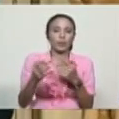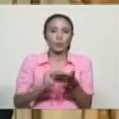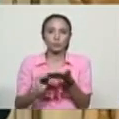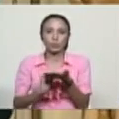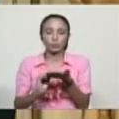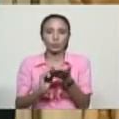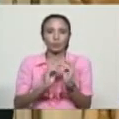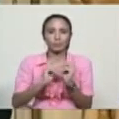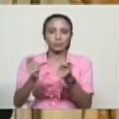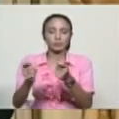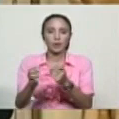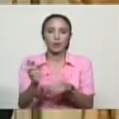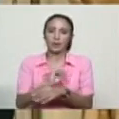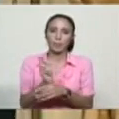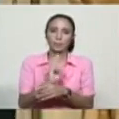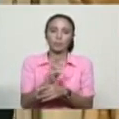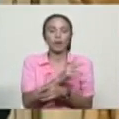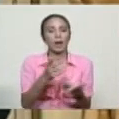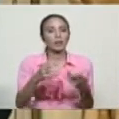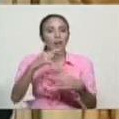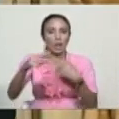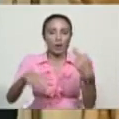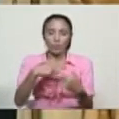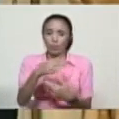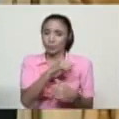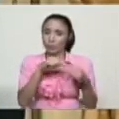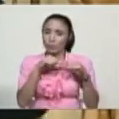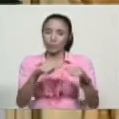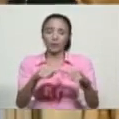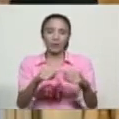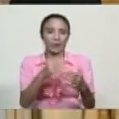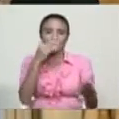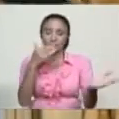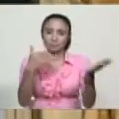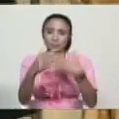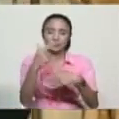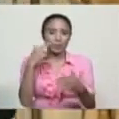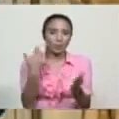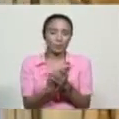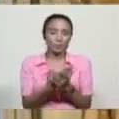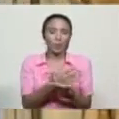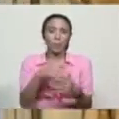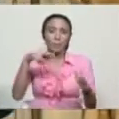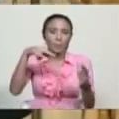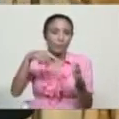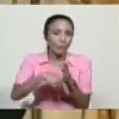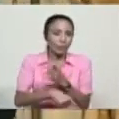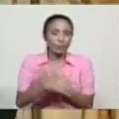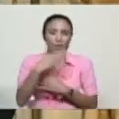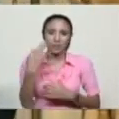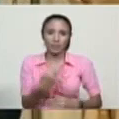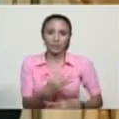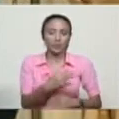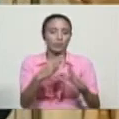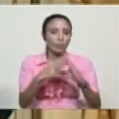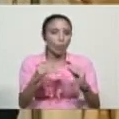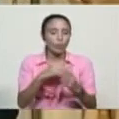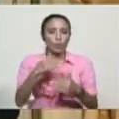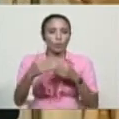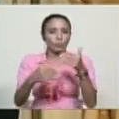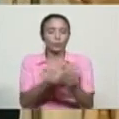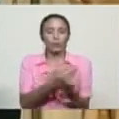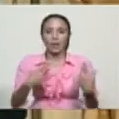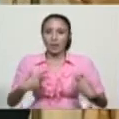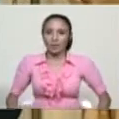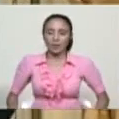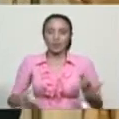y lograr que la revolución bolivariana se consolide en profundidad en todos los aspectos de la vida social,